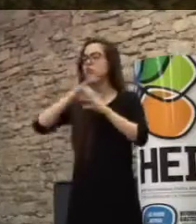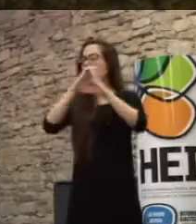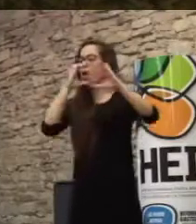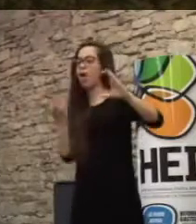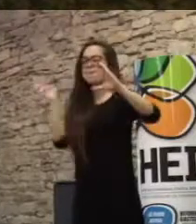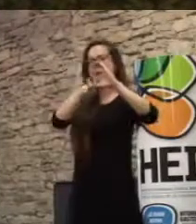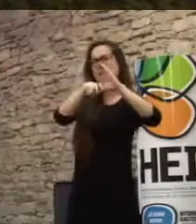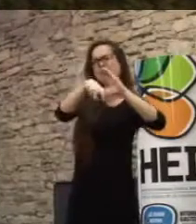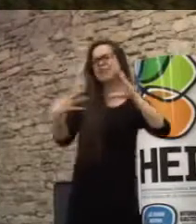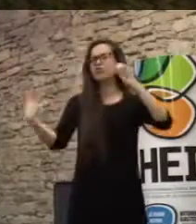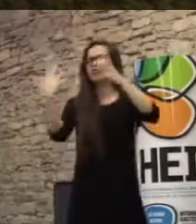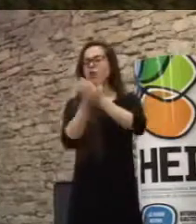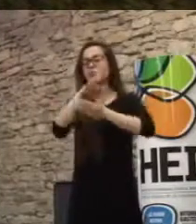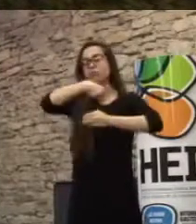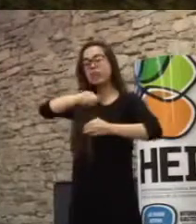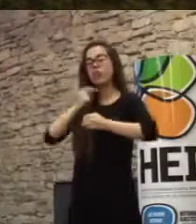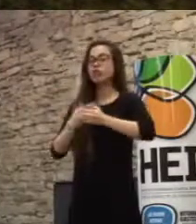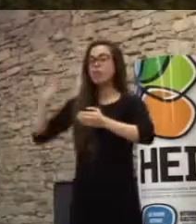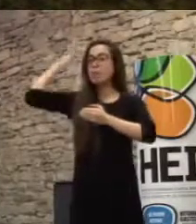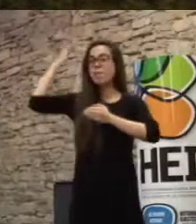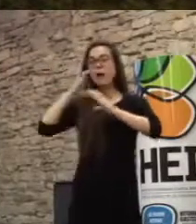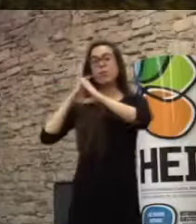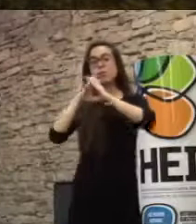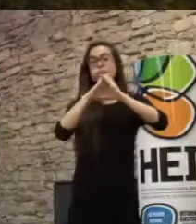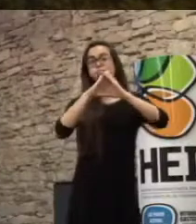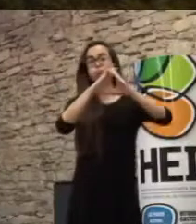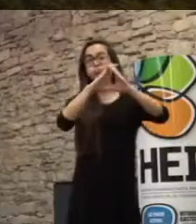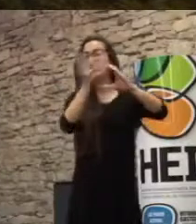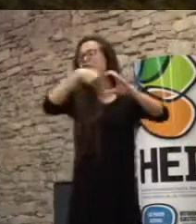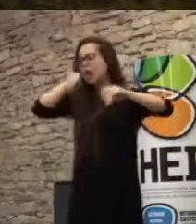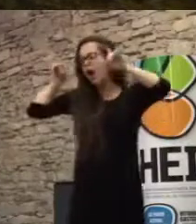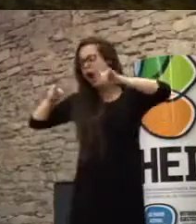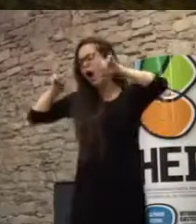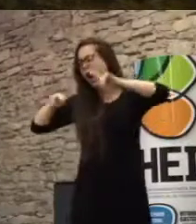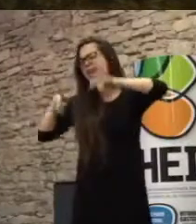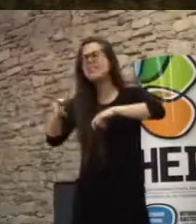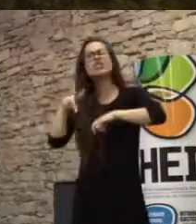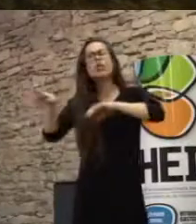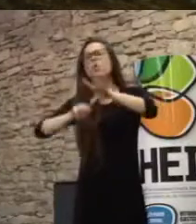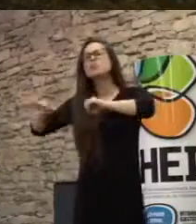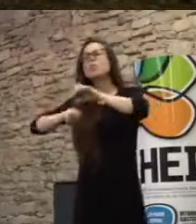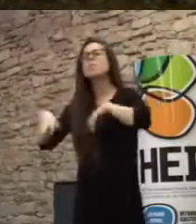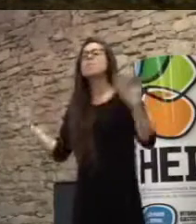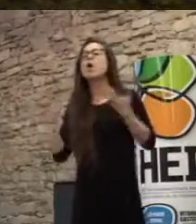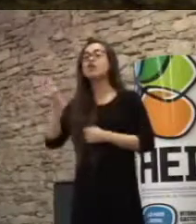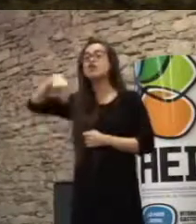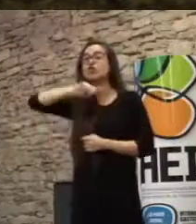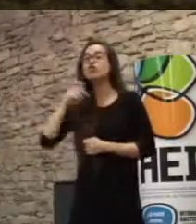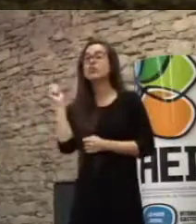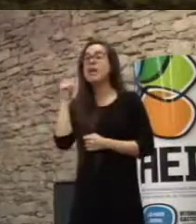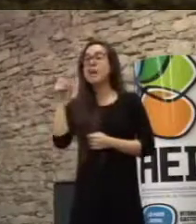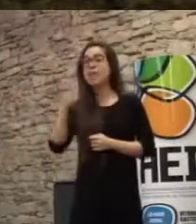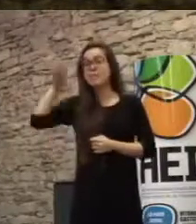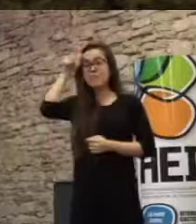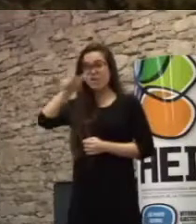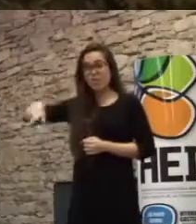en este caso enseñándole esos derechos y además de eso transporte sostenible etcétera entonces siempre venía conmigo un formador de gobierno en navarra y esto era